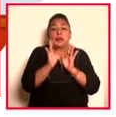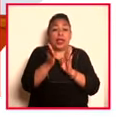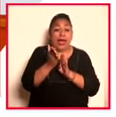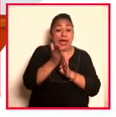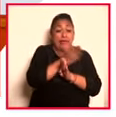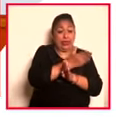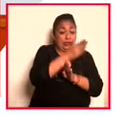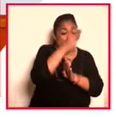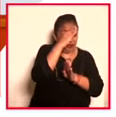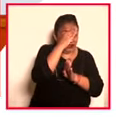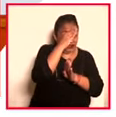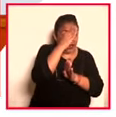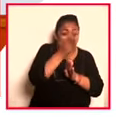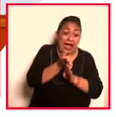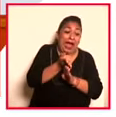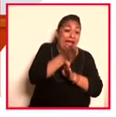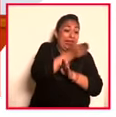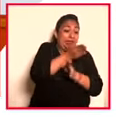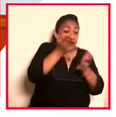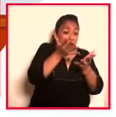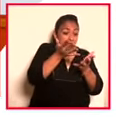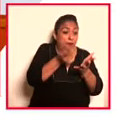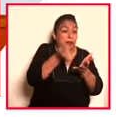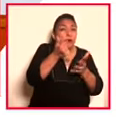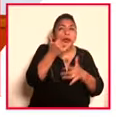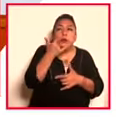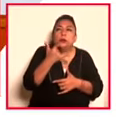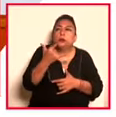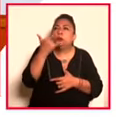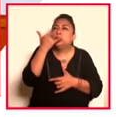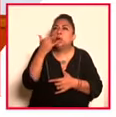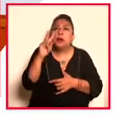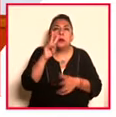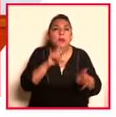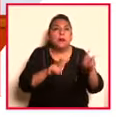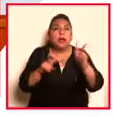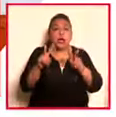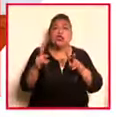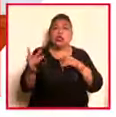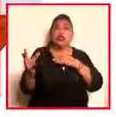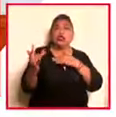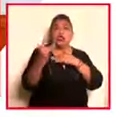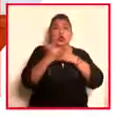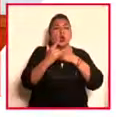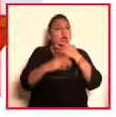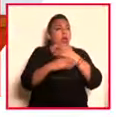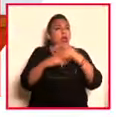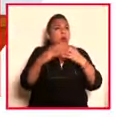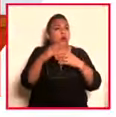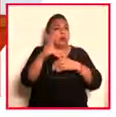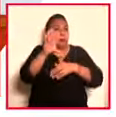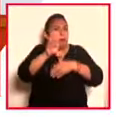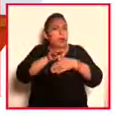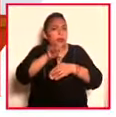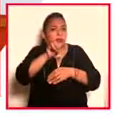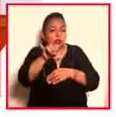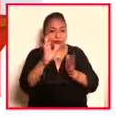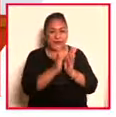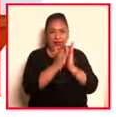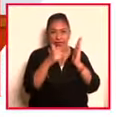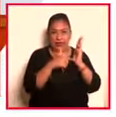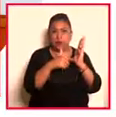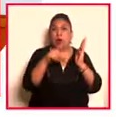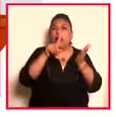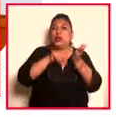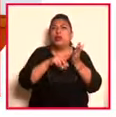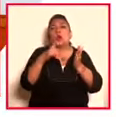pensar y antes de actuar hay que mirar y hay que dejarse tocar por las cosas. El texto aborda la